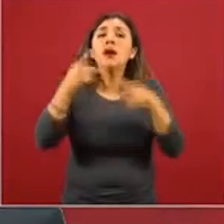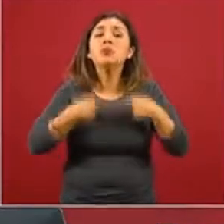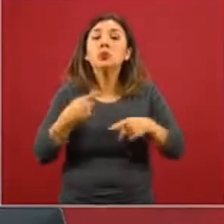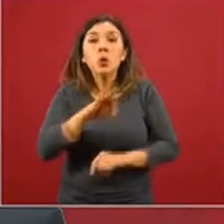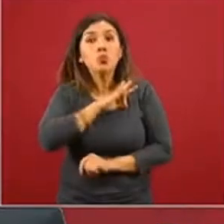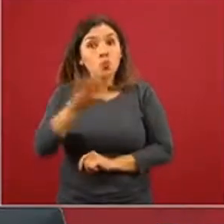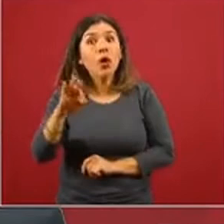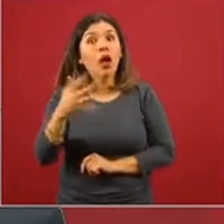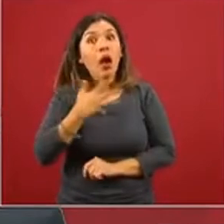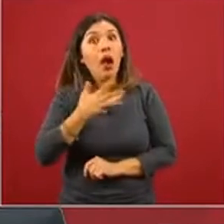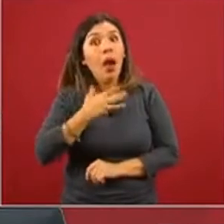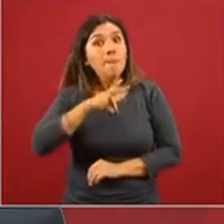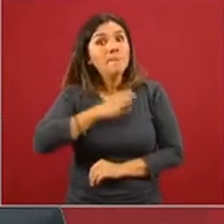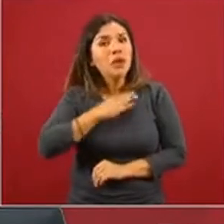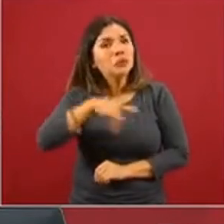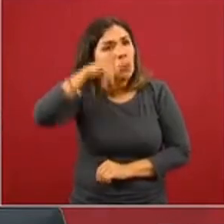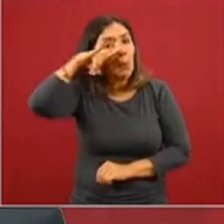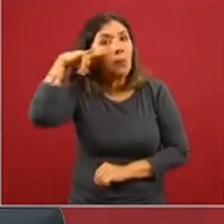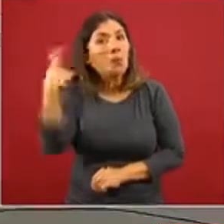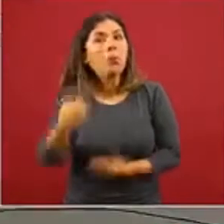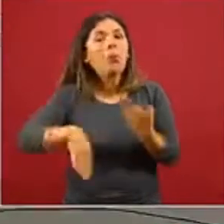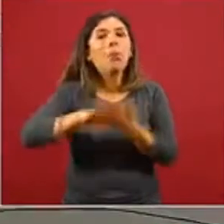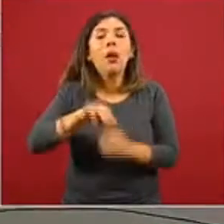haber estado expuestas al virus sin darse cuenta.